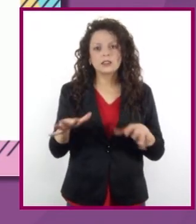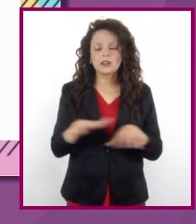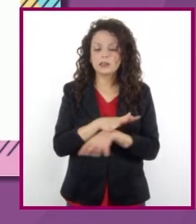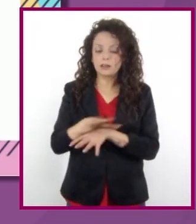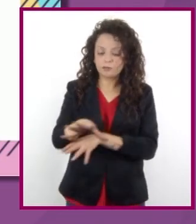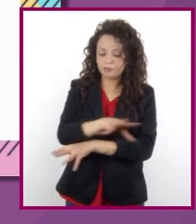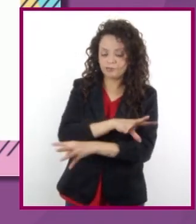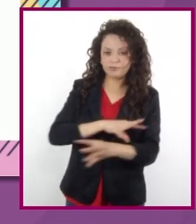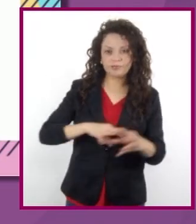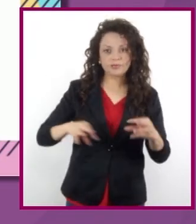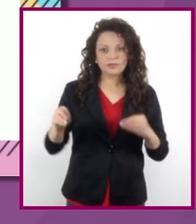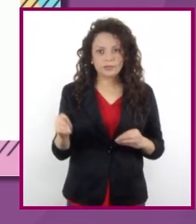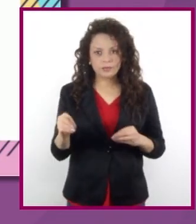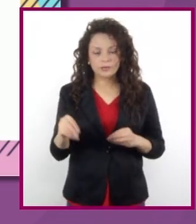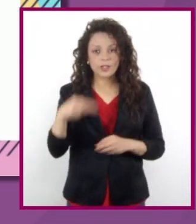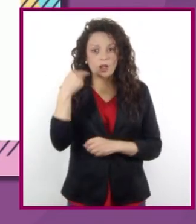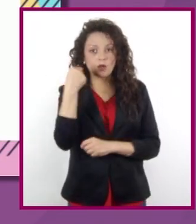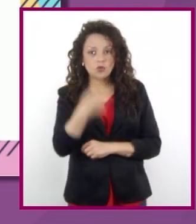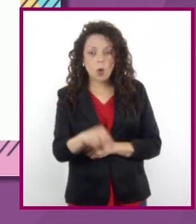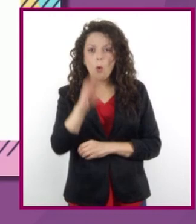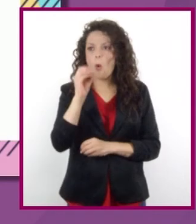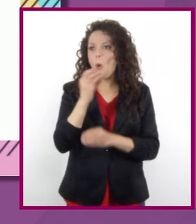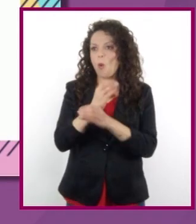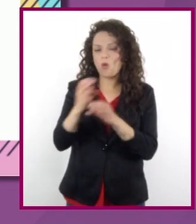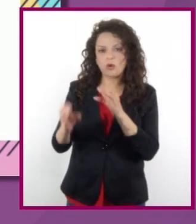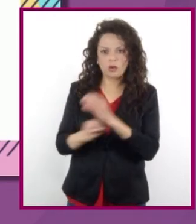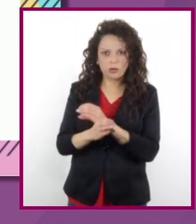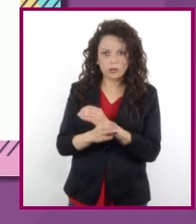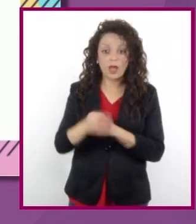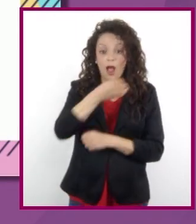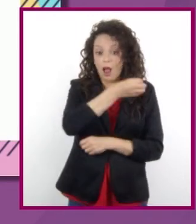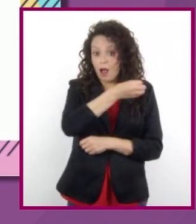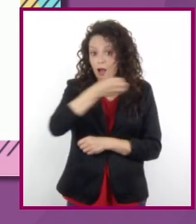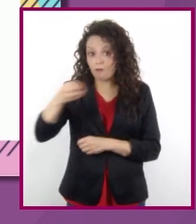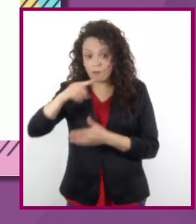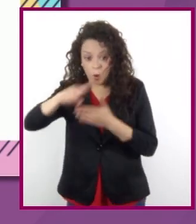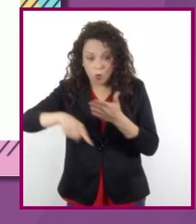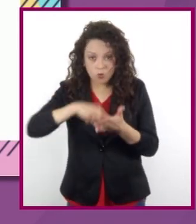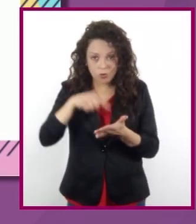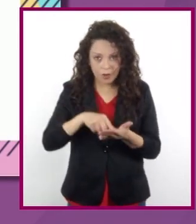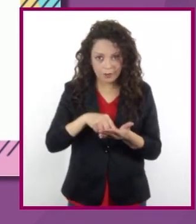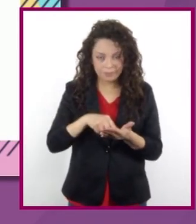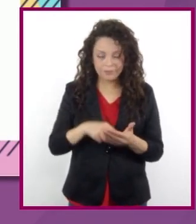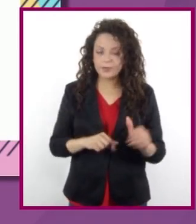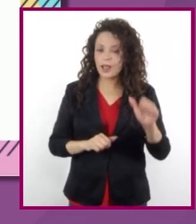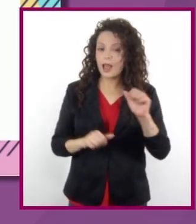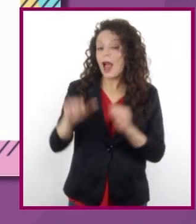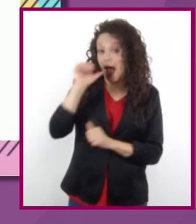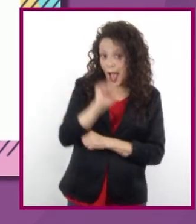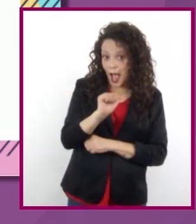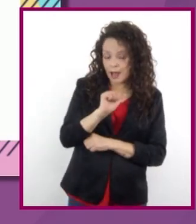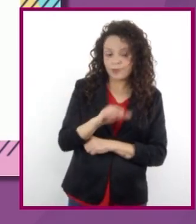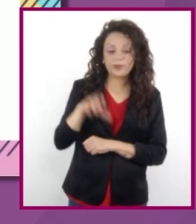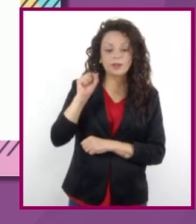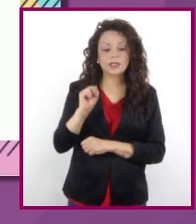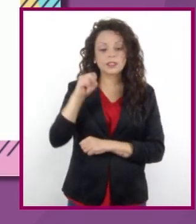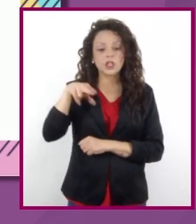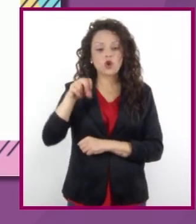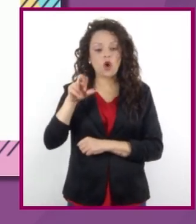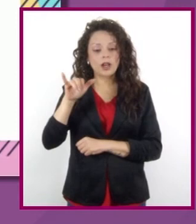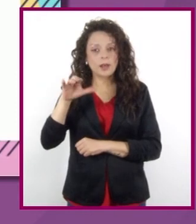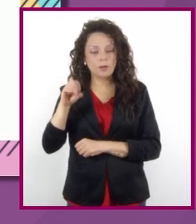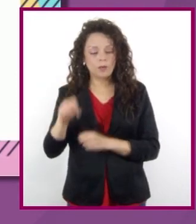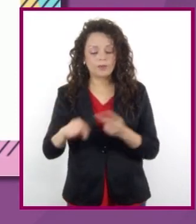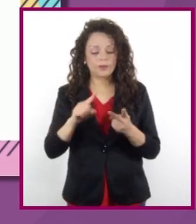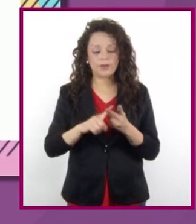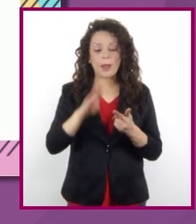un elemento, nombre u objeto, dentro de la oración. Inciso A, sinónimo. B,